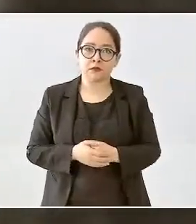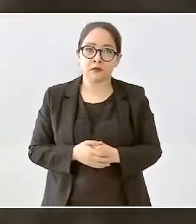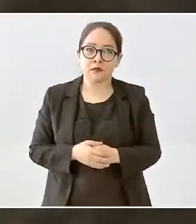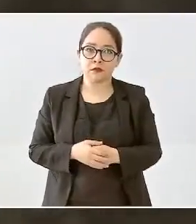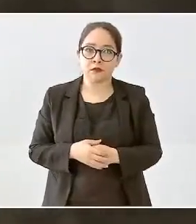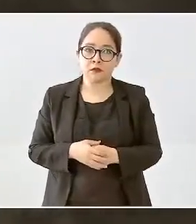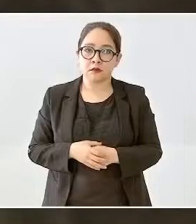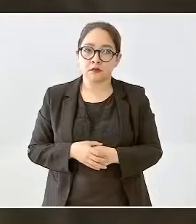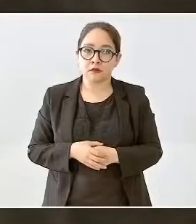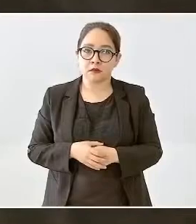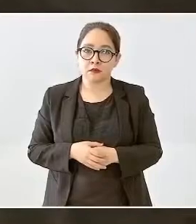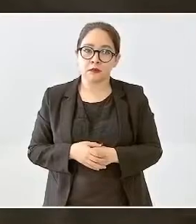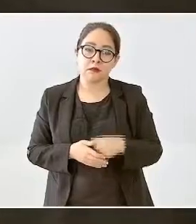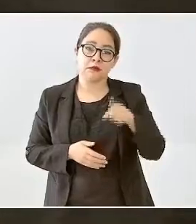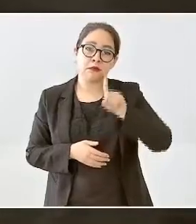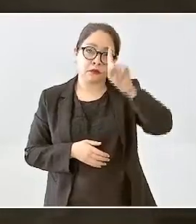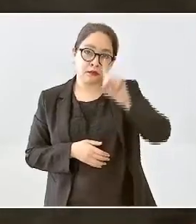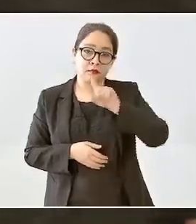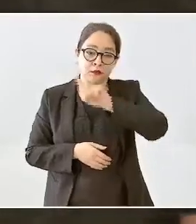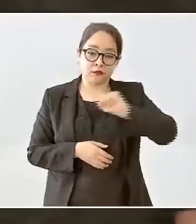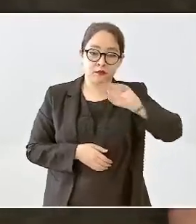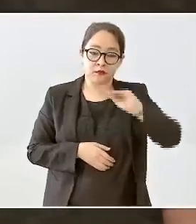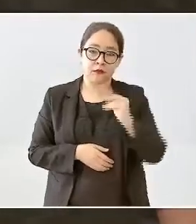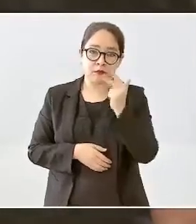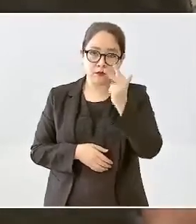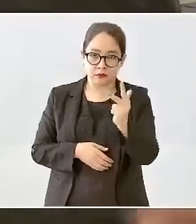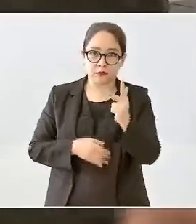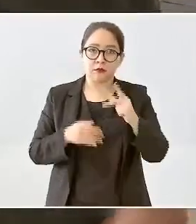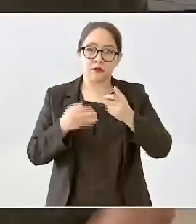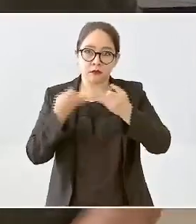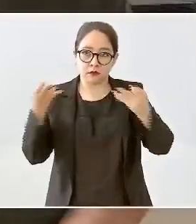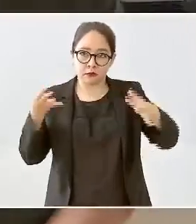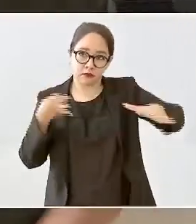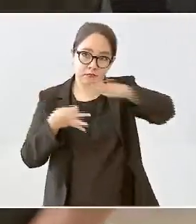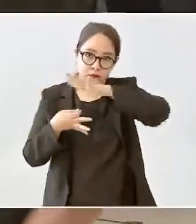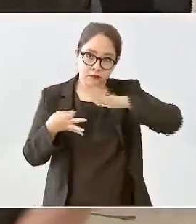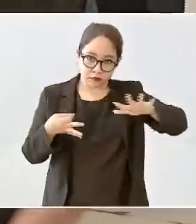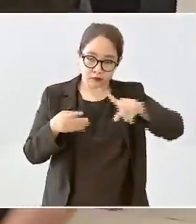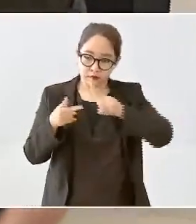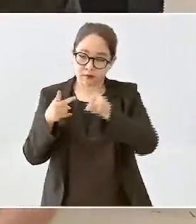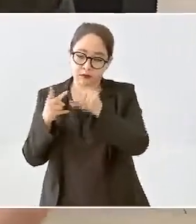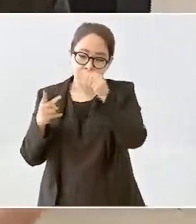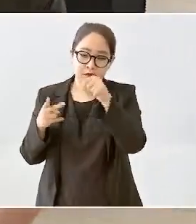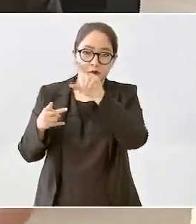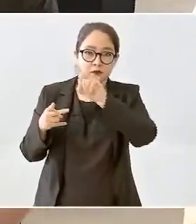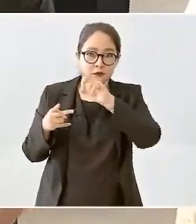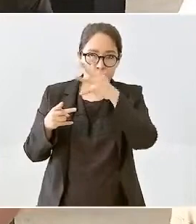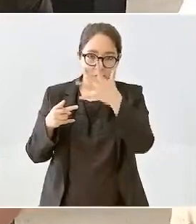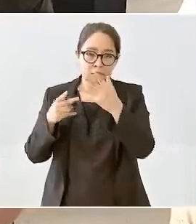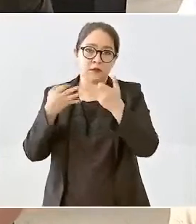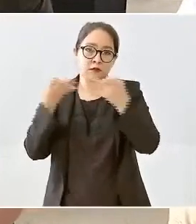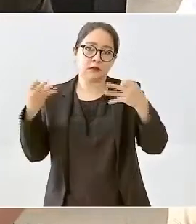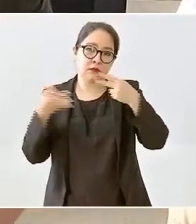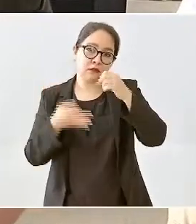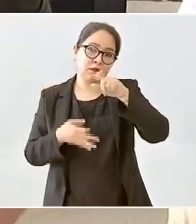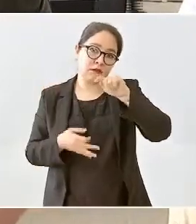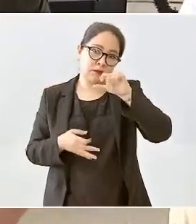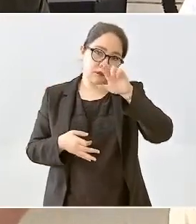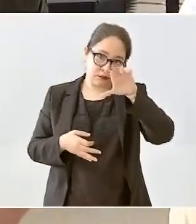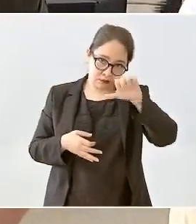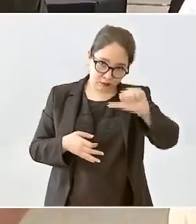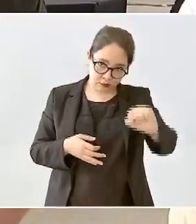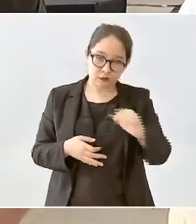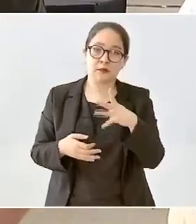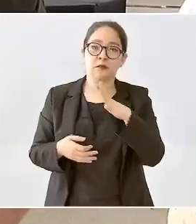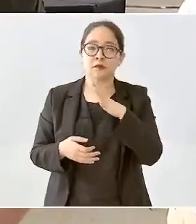mire, este de arriba tiene 198 hectáreas y este tiene 35 hectáreas. Y este tiene 40 hectáreas, el número 1.